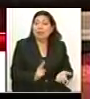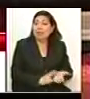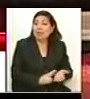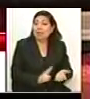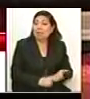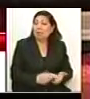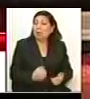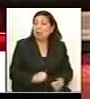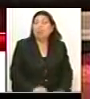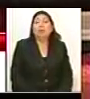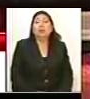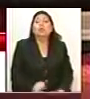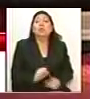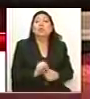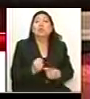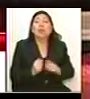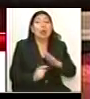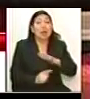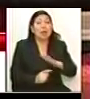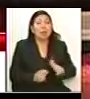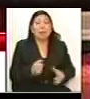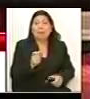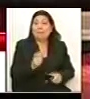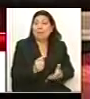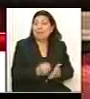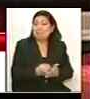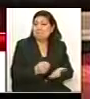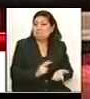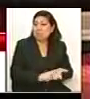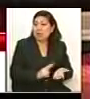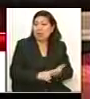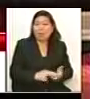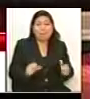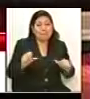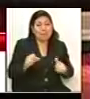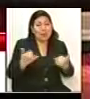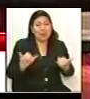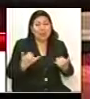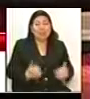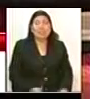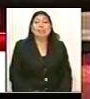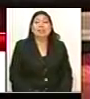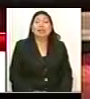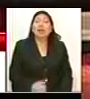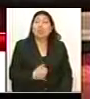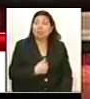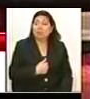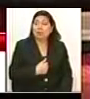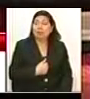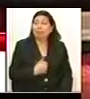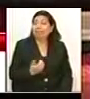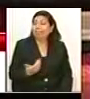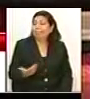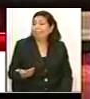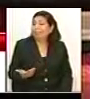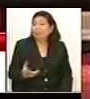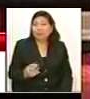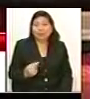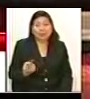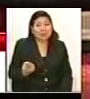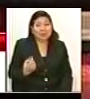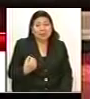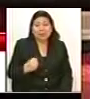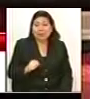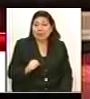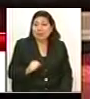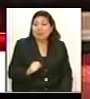con irresponsabilidad social, ambiental y nuestra gente pagando lo peor de estas acciones, a mí sí me parece realmente no solo